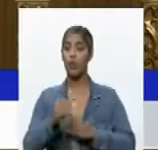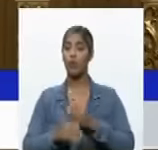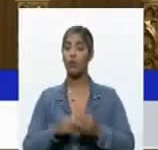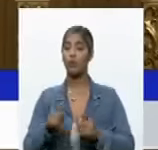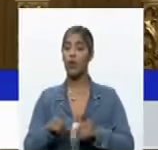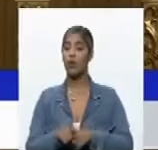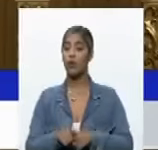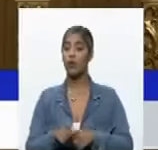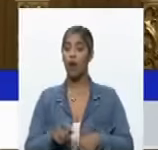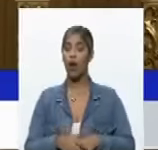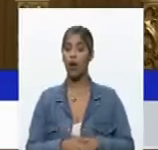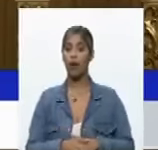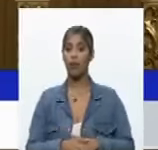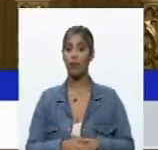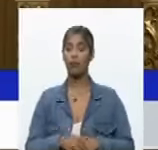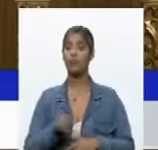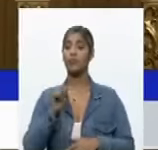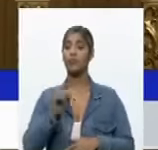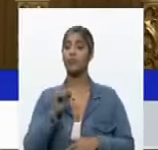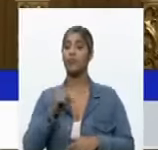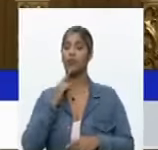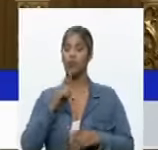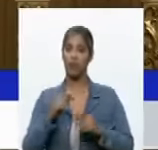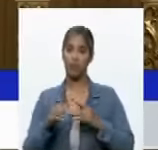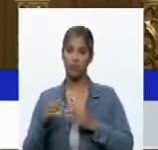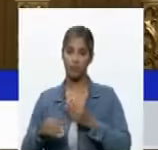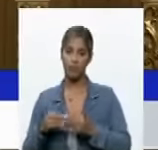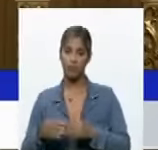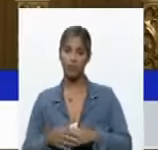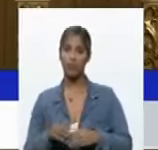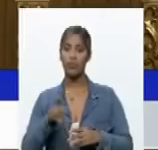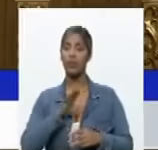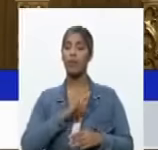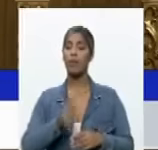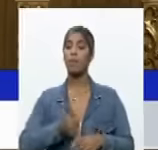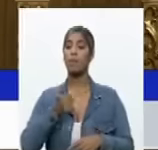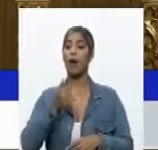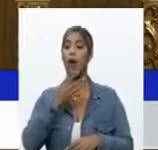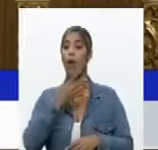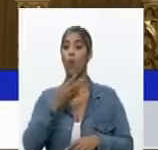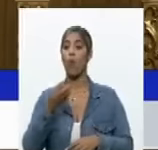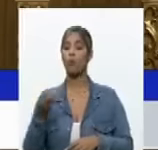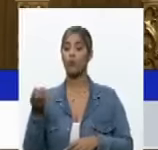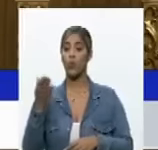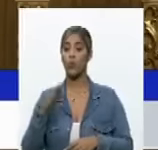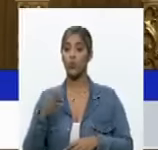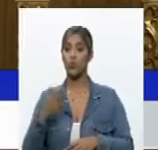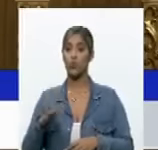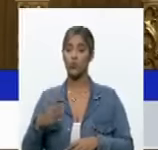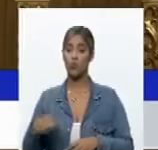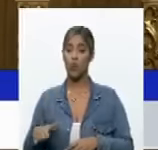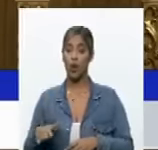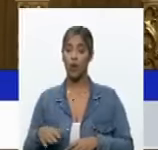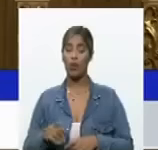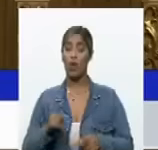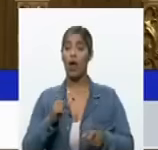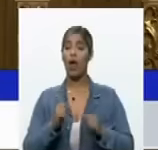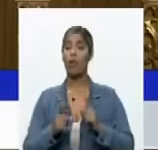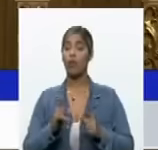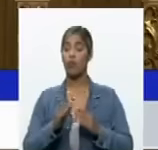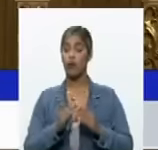artillería y los blindados, que dejó más de 400 muertos, la mayoría del